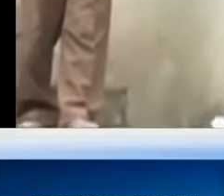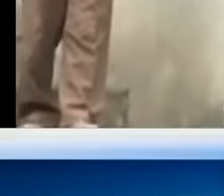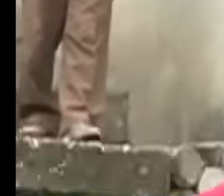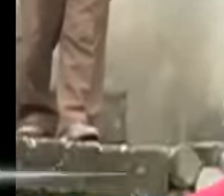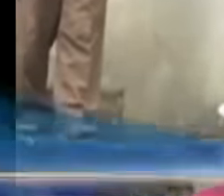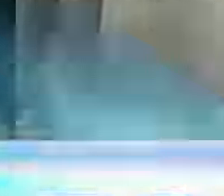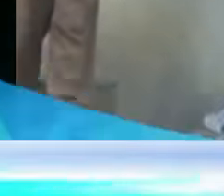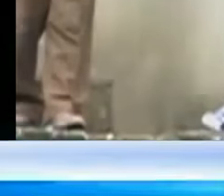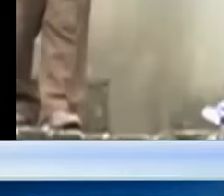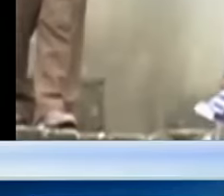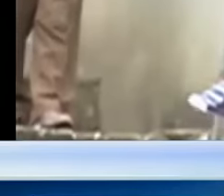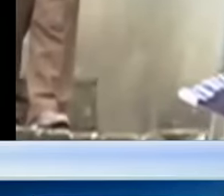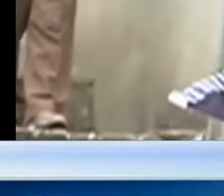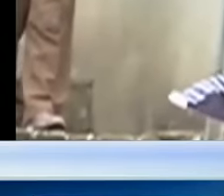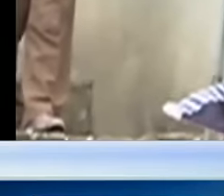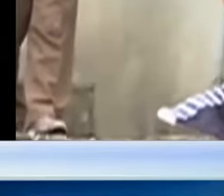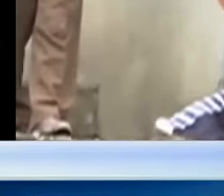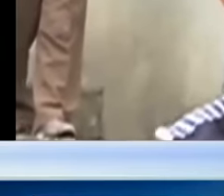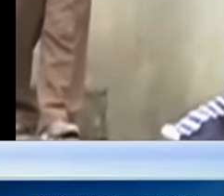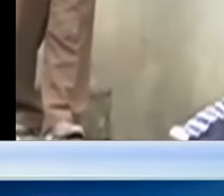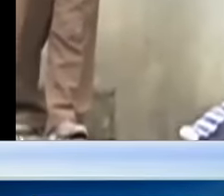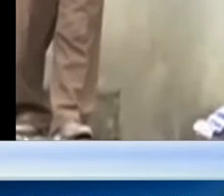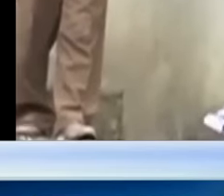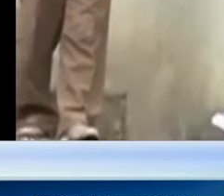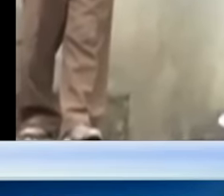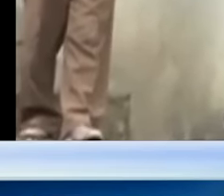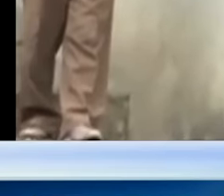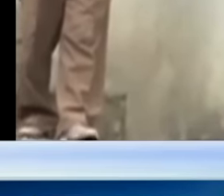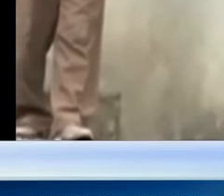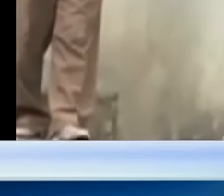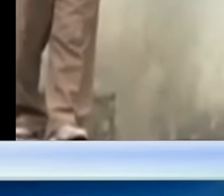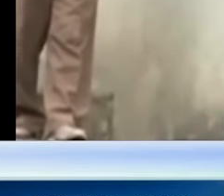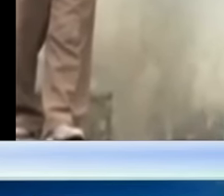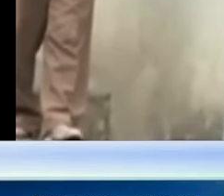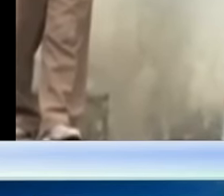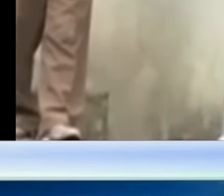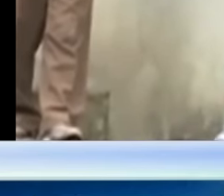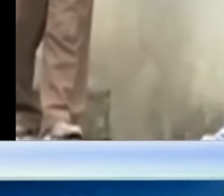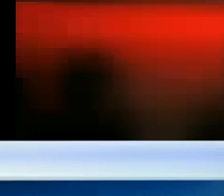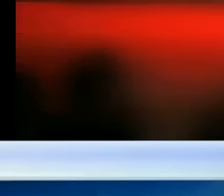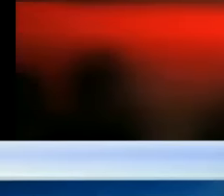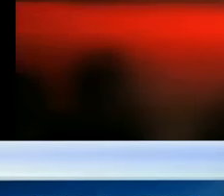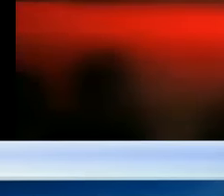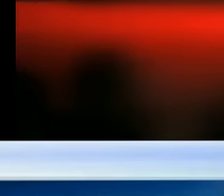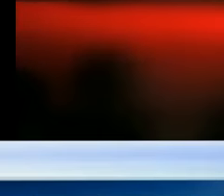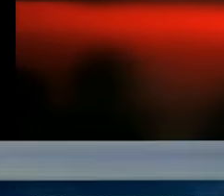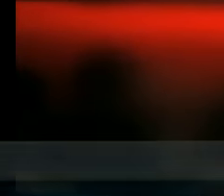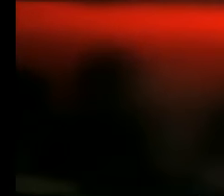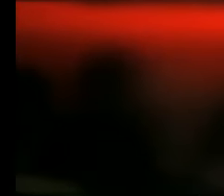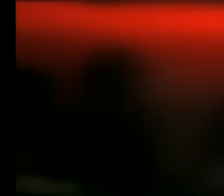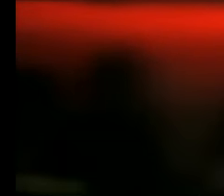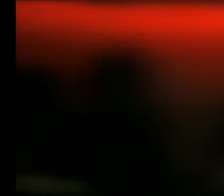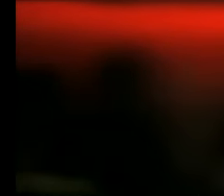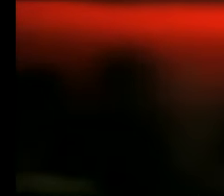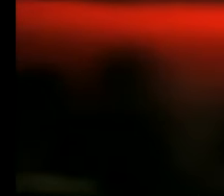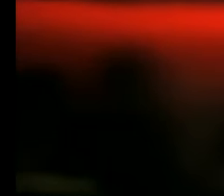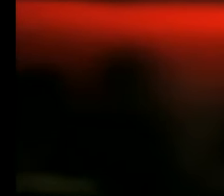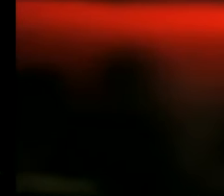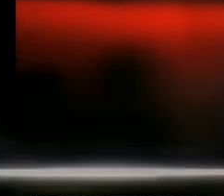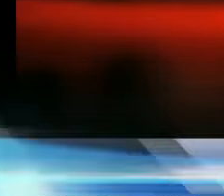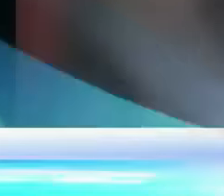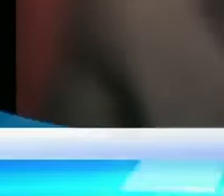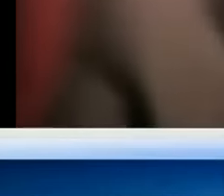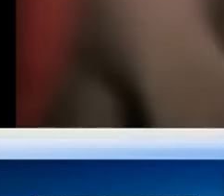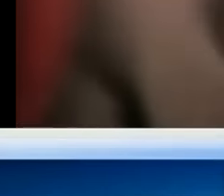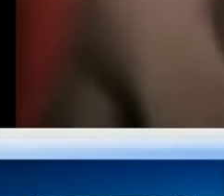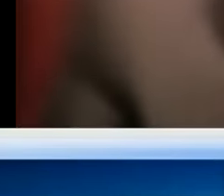equipo alentarlo a romper la voz 90 minutos se dedican a hacer el mal a las otras personas ya en la tarde dirigentes barcelonistas en